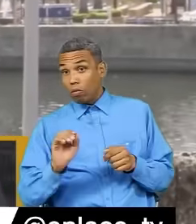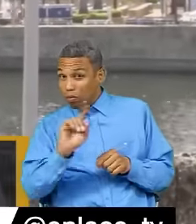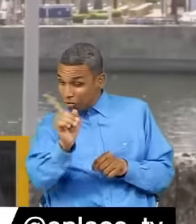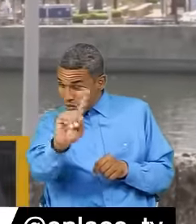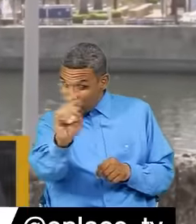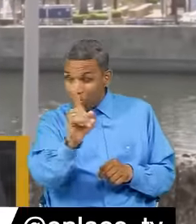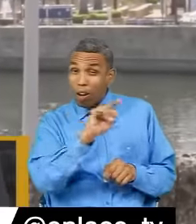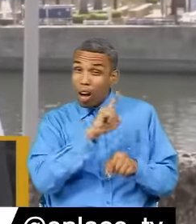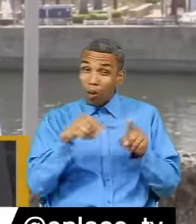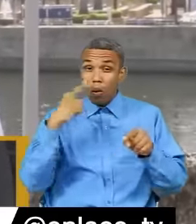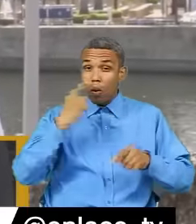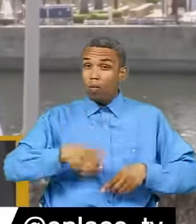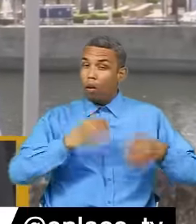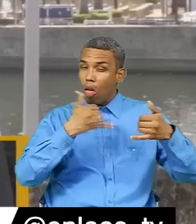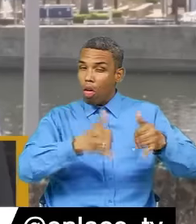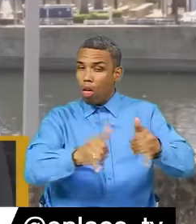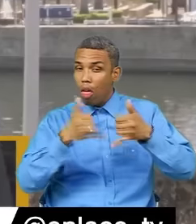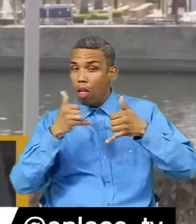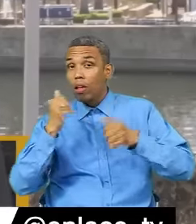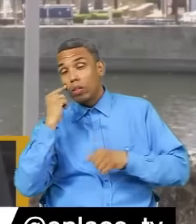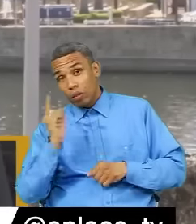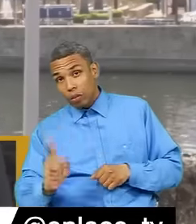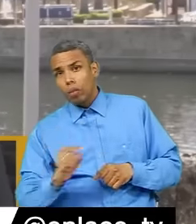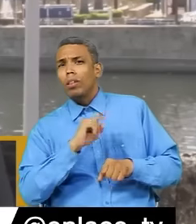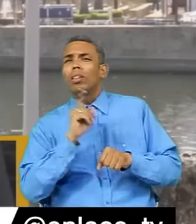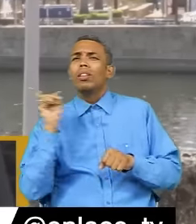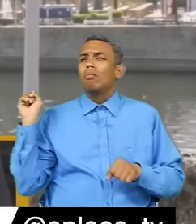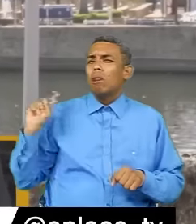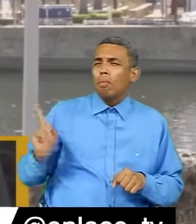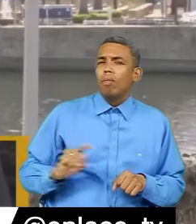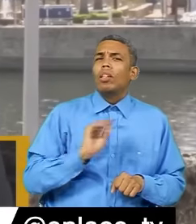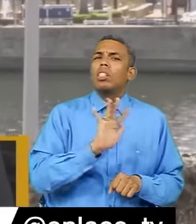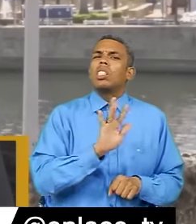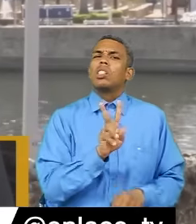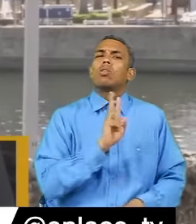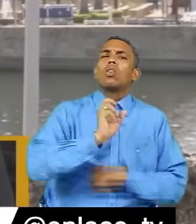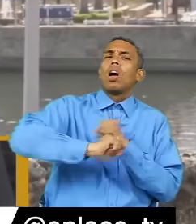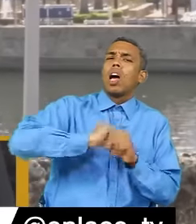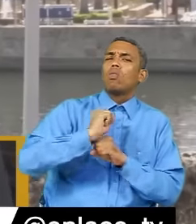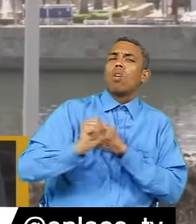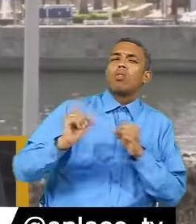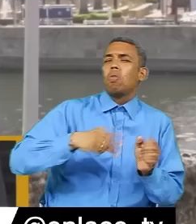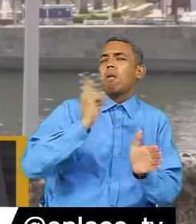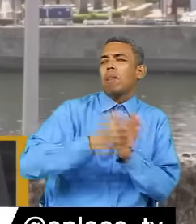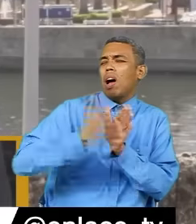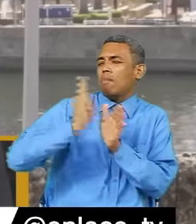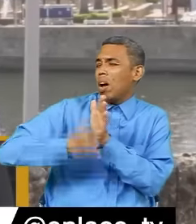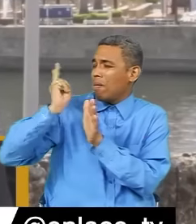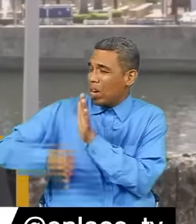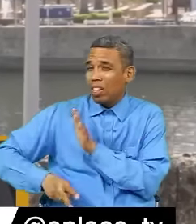llevamos 52 años matándonos, 250 mil muertos, 8 millones de víctimas. Y vamos a